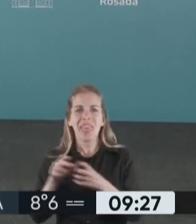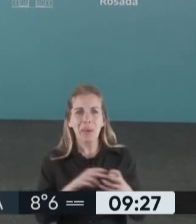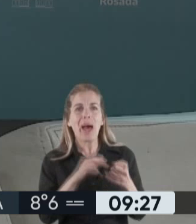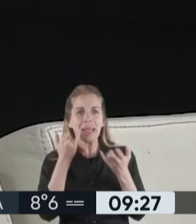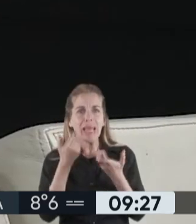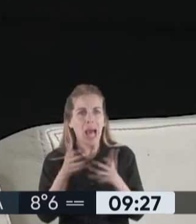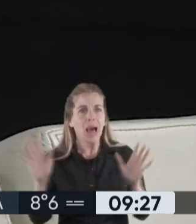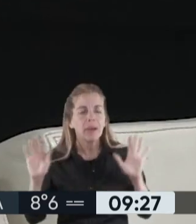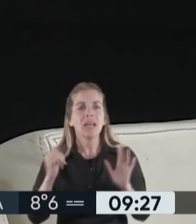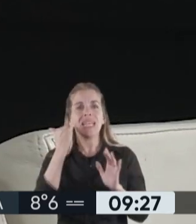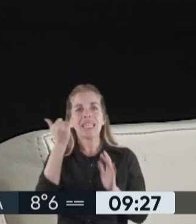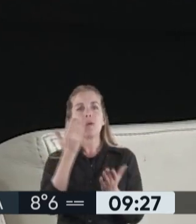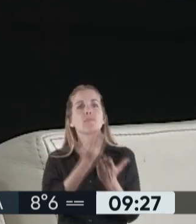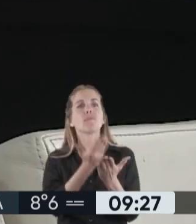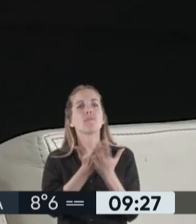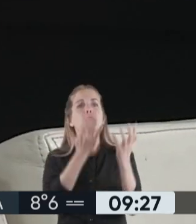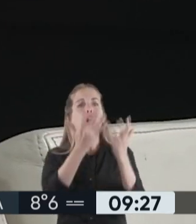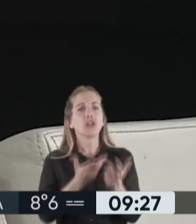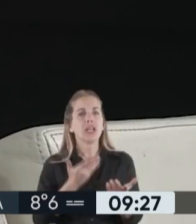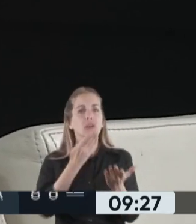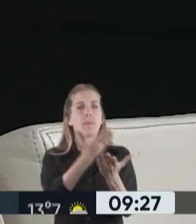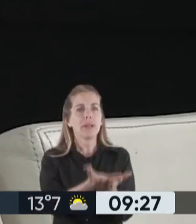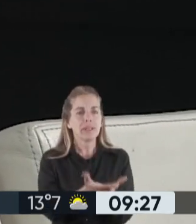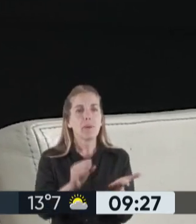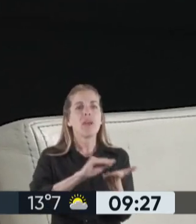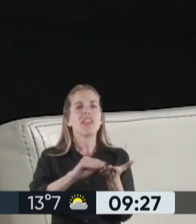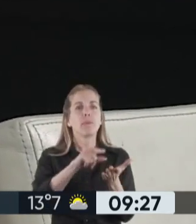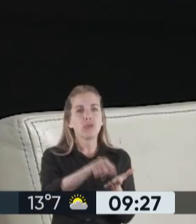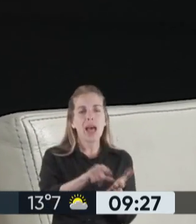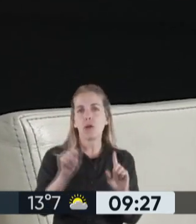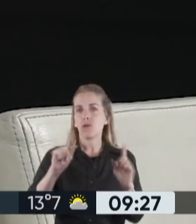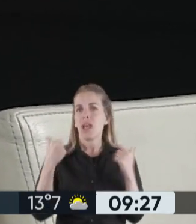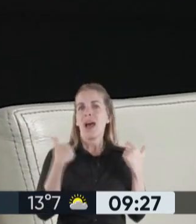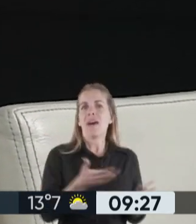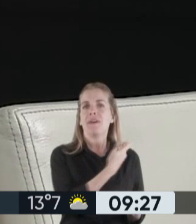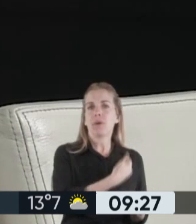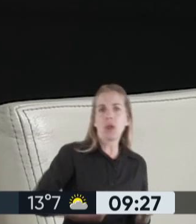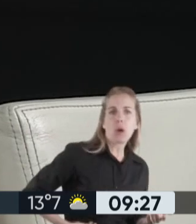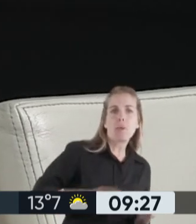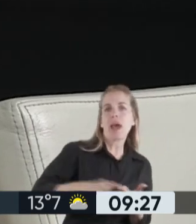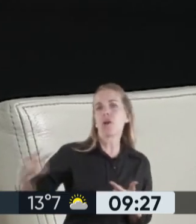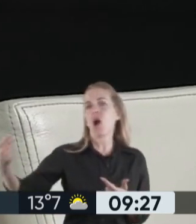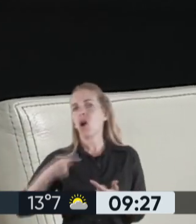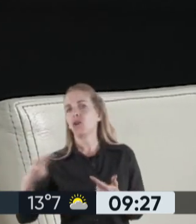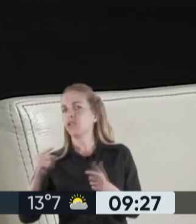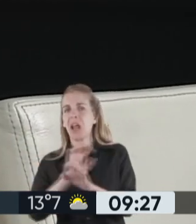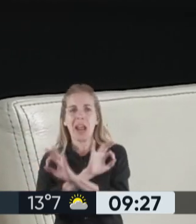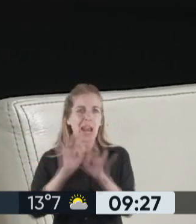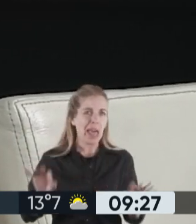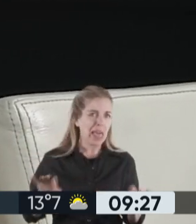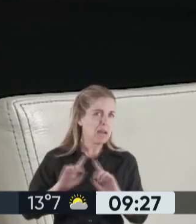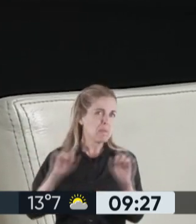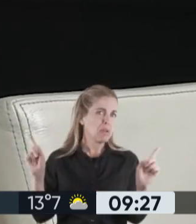proyecto presentado por parte de un legislador que no es ni oficialista ni marcado opositor, no pertenece al bloque de Juntos